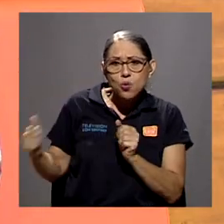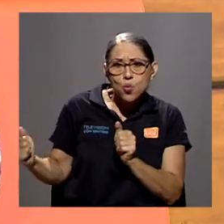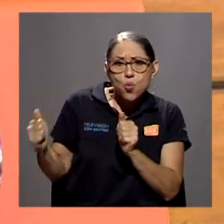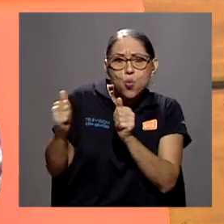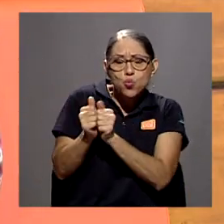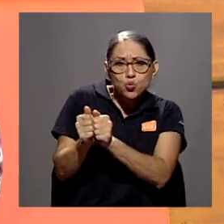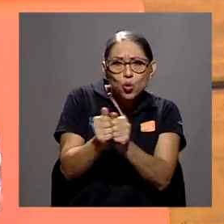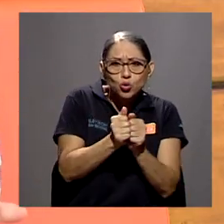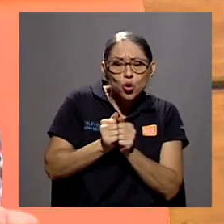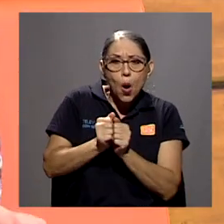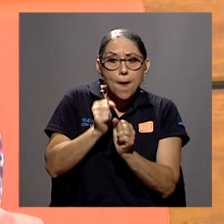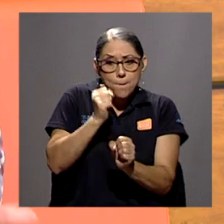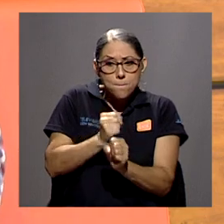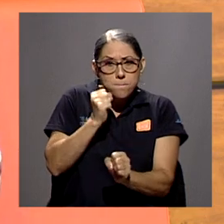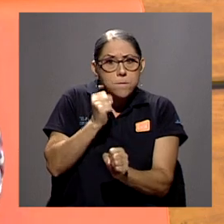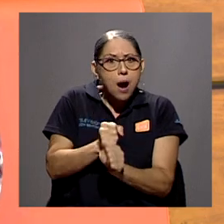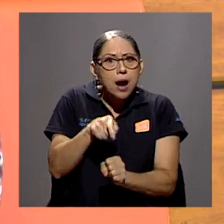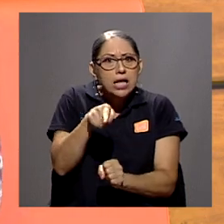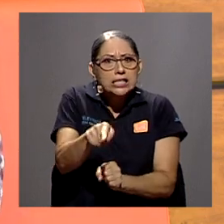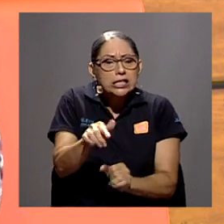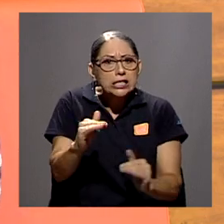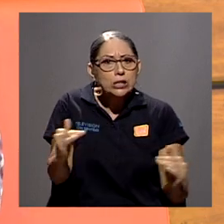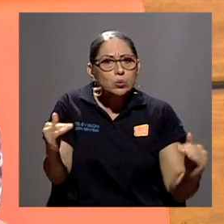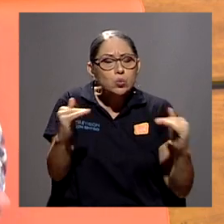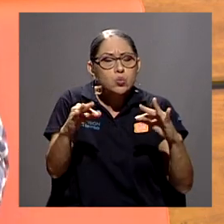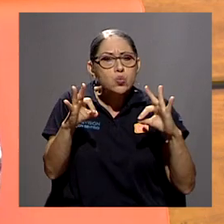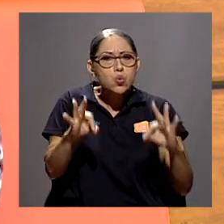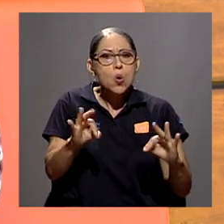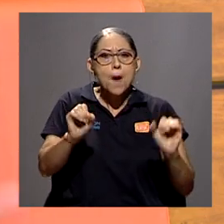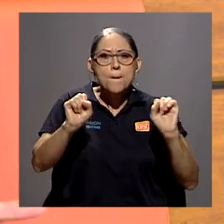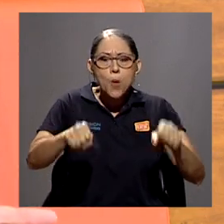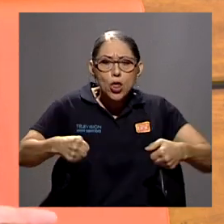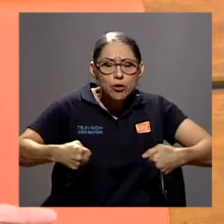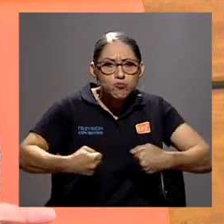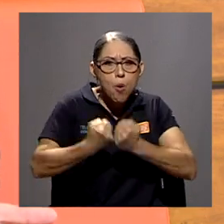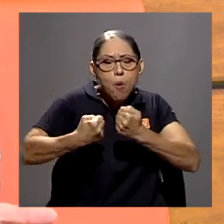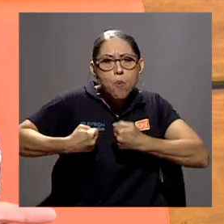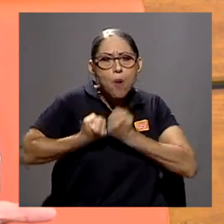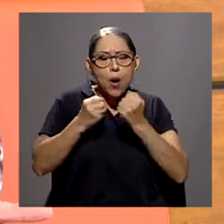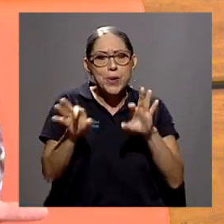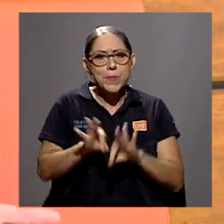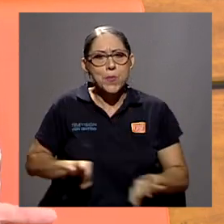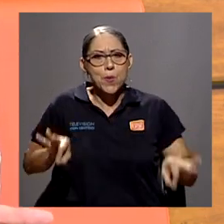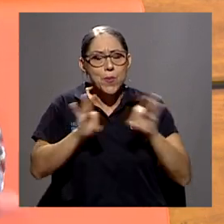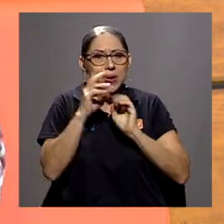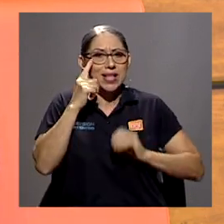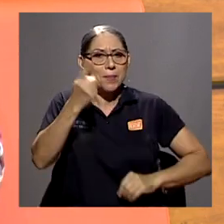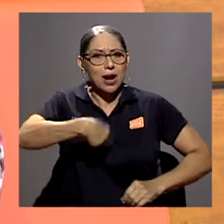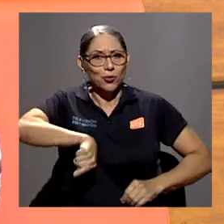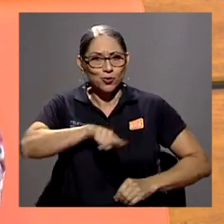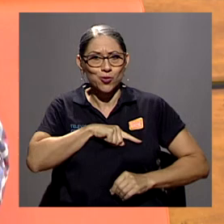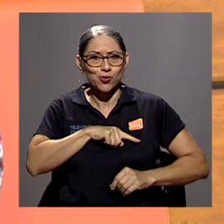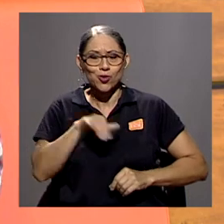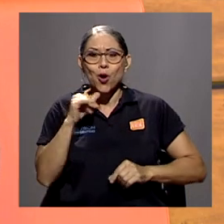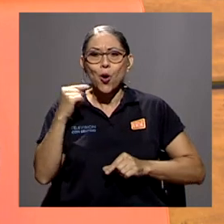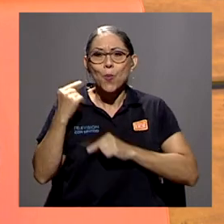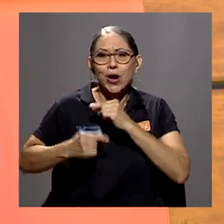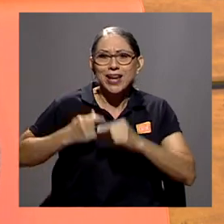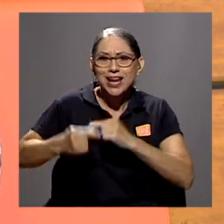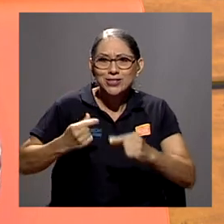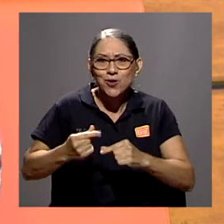poder hacer una obra de este calibre verdad puede tener retos es muy importante para nosotros como generación como como dice el maestro